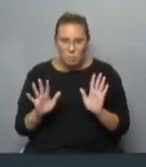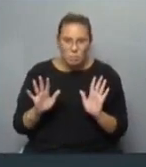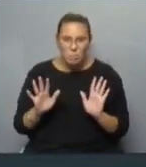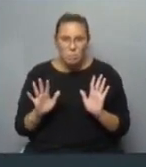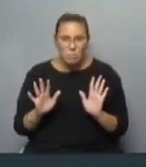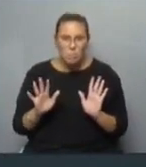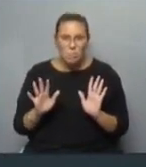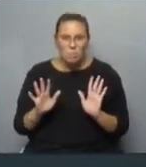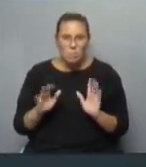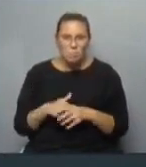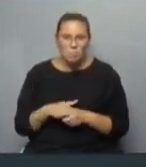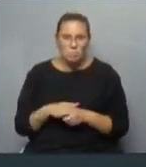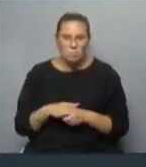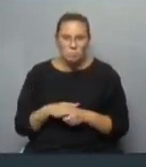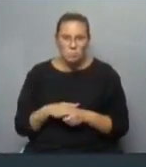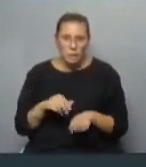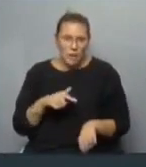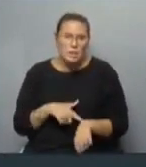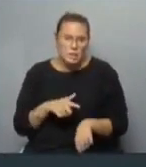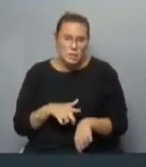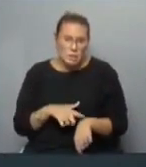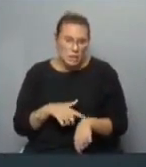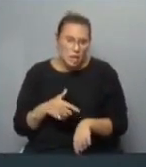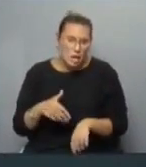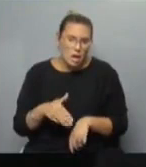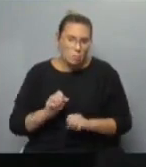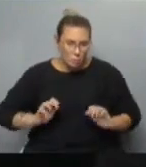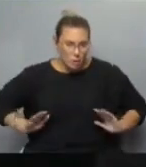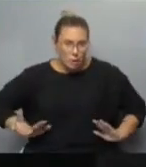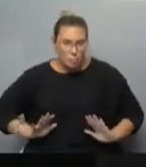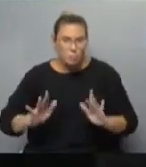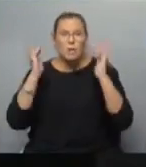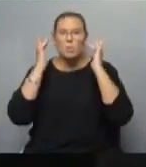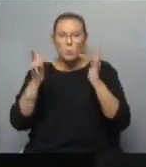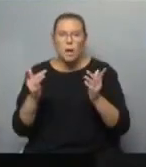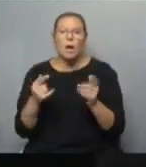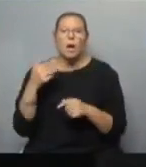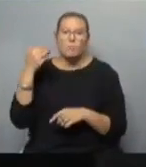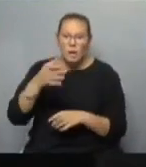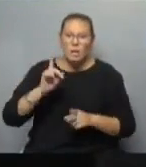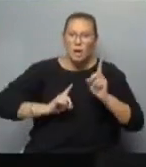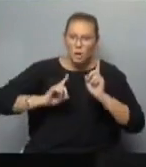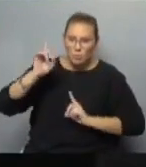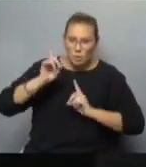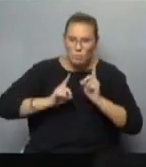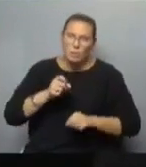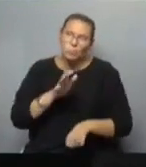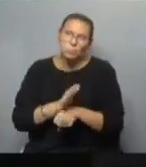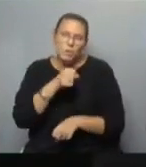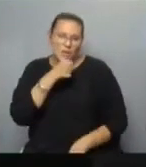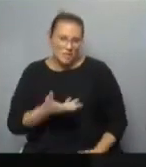digo, tenés tiempo para prepararte, para educarte, para ir a la universidad de la